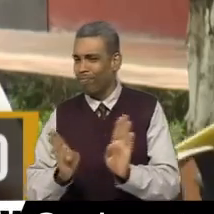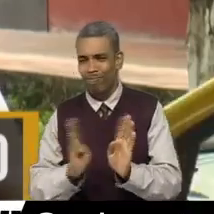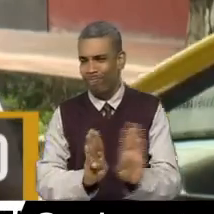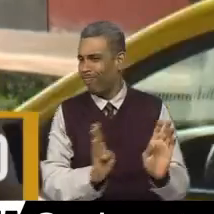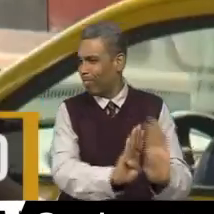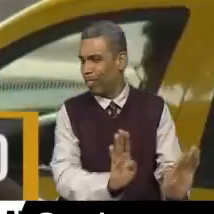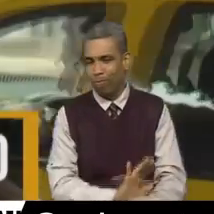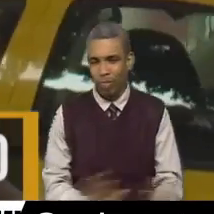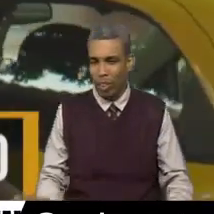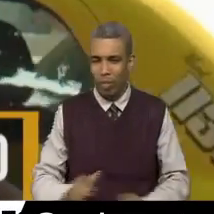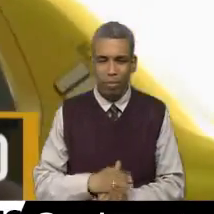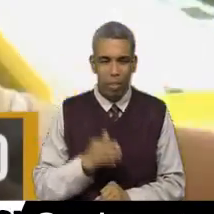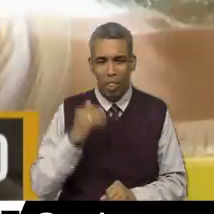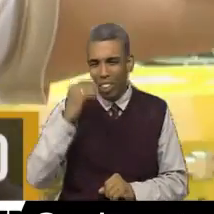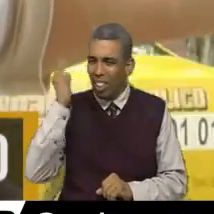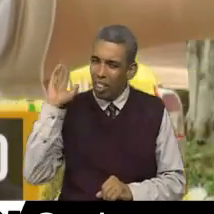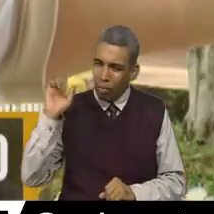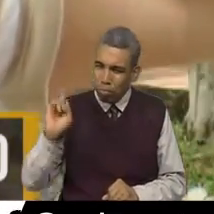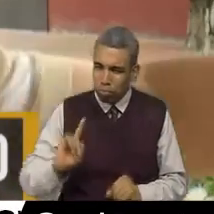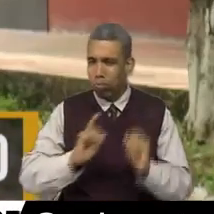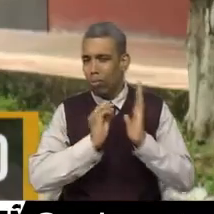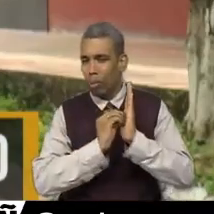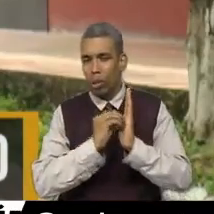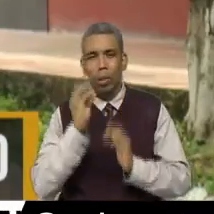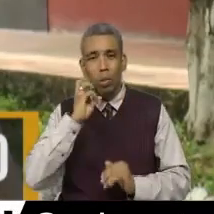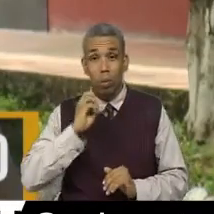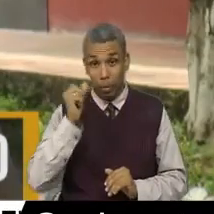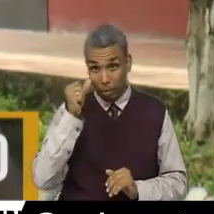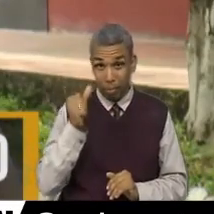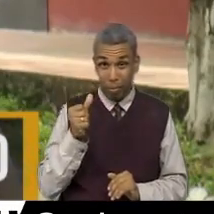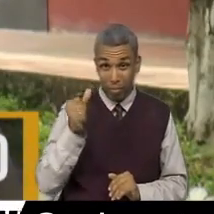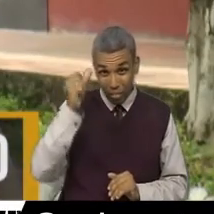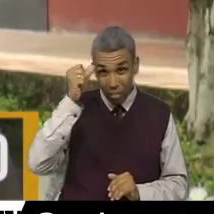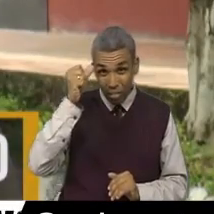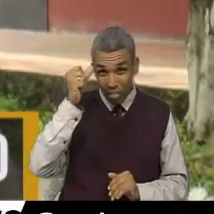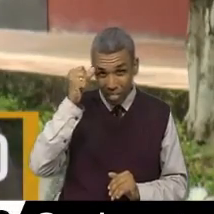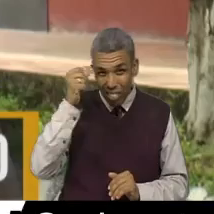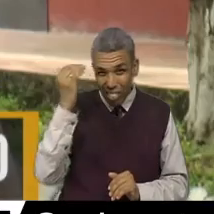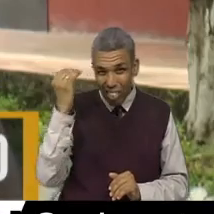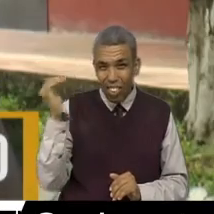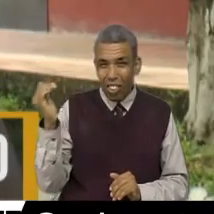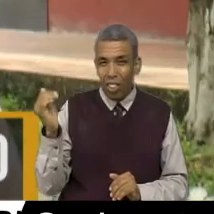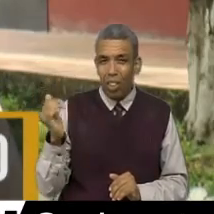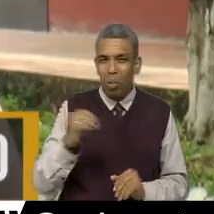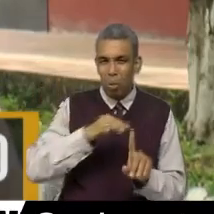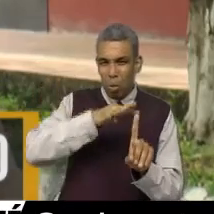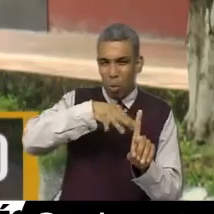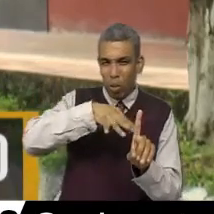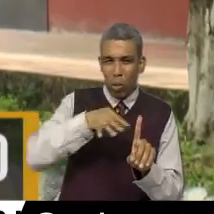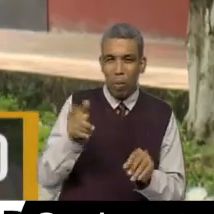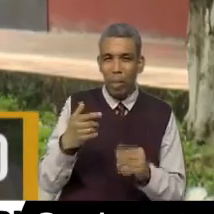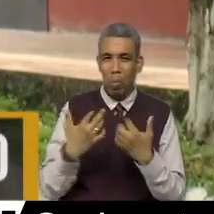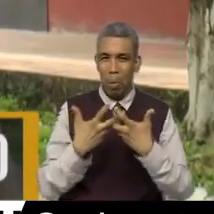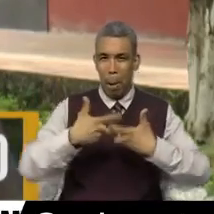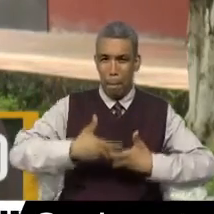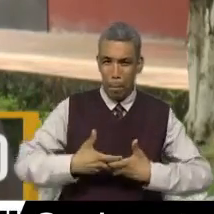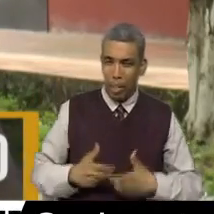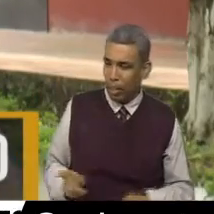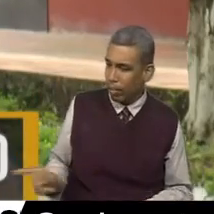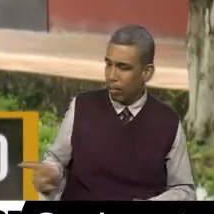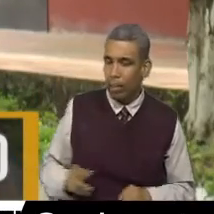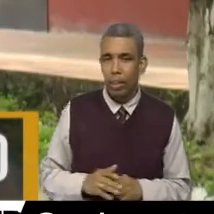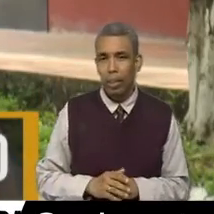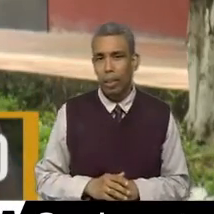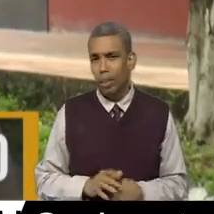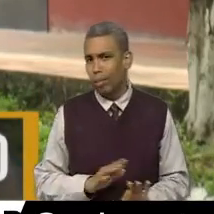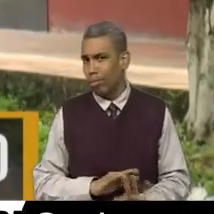han robado constantemente. Acá había una empresa hace como 4 meses y la empresa desafortunadamente